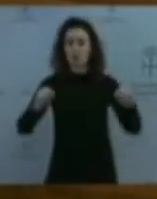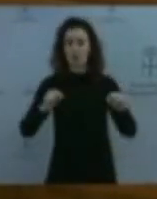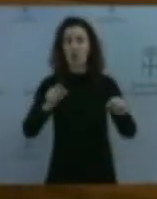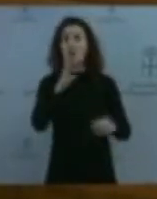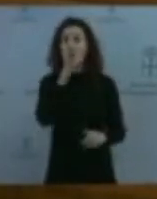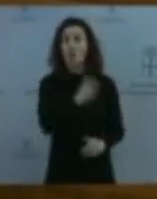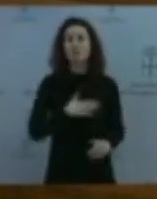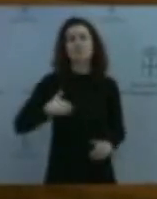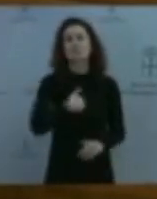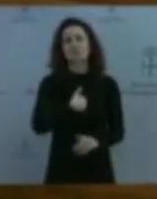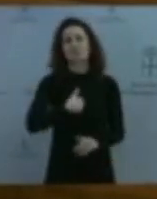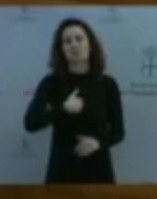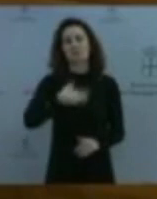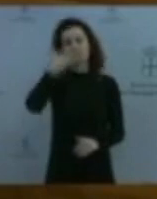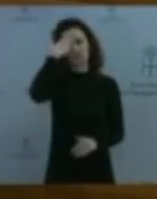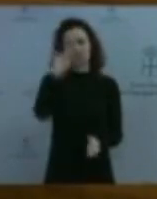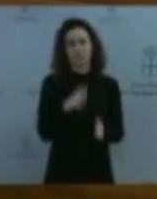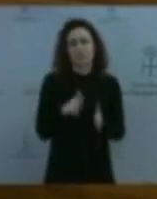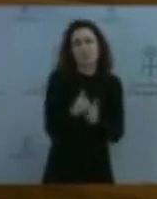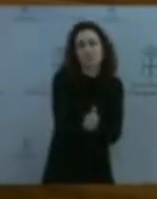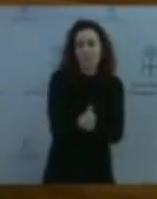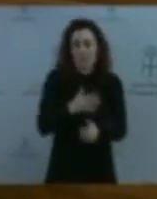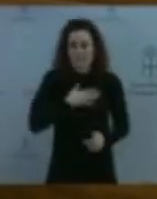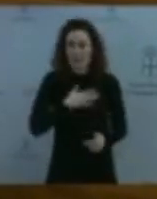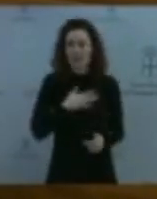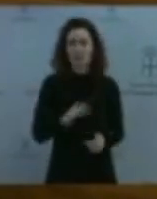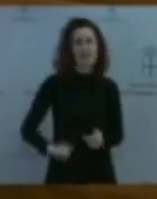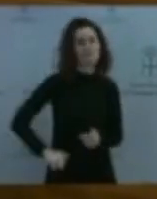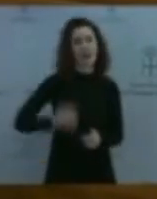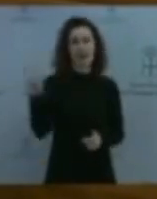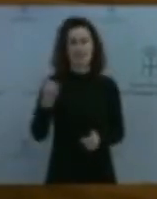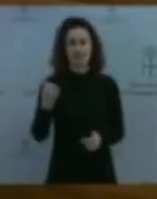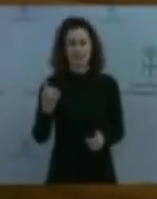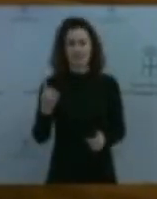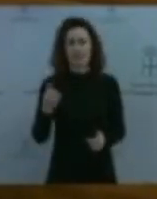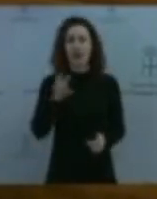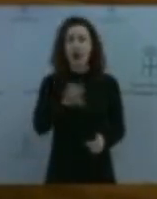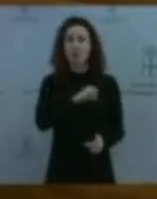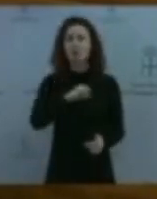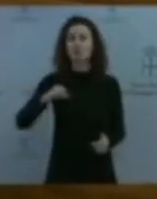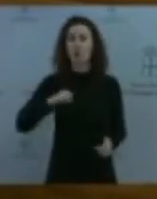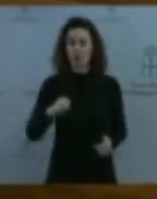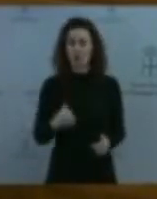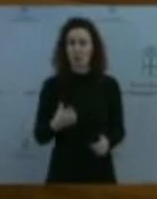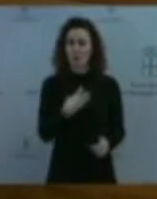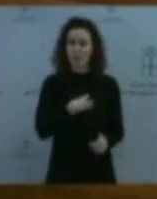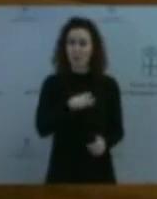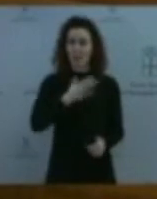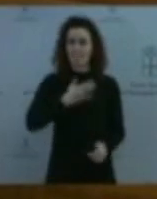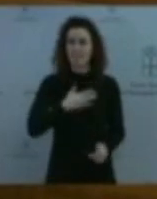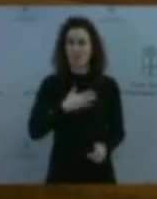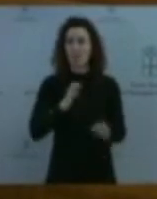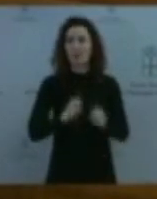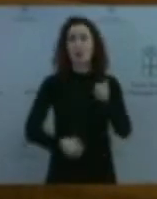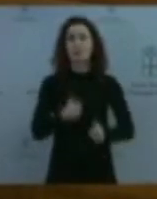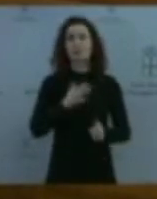este sentido, el primer funcionario de la autonomía. Lo que pasa es que conmigo, en este caso, mi oposición dura 4 años, la que me den los asturianos.